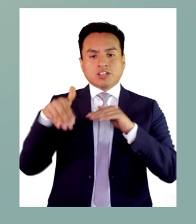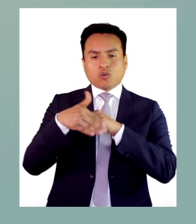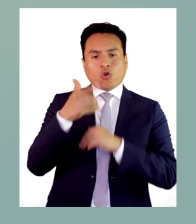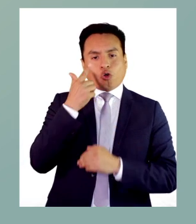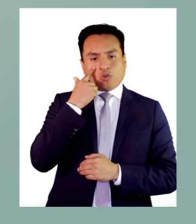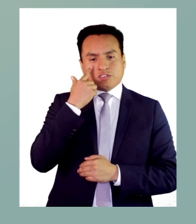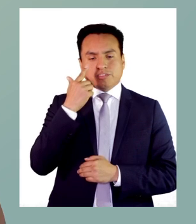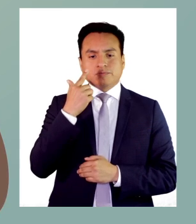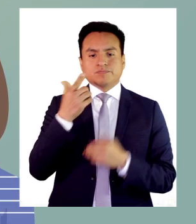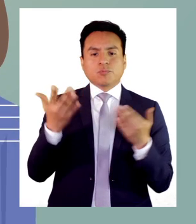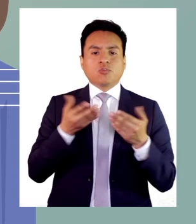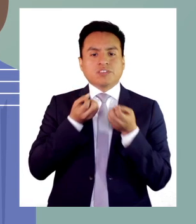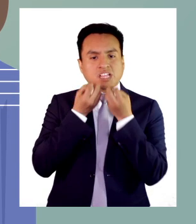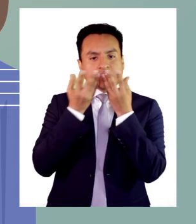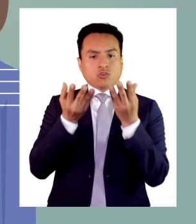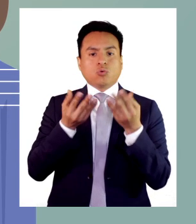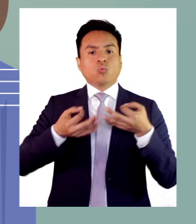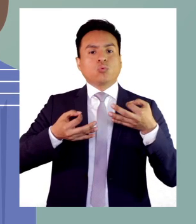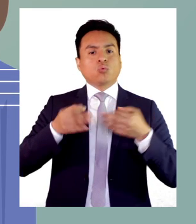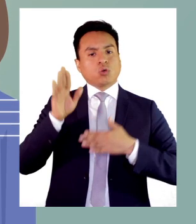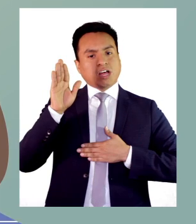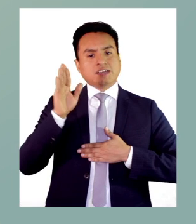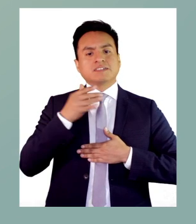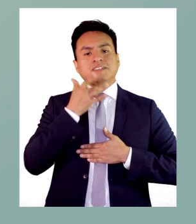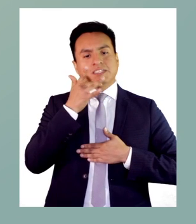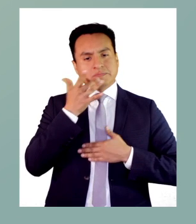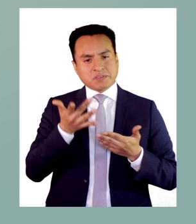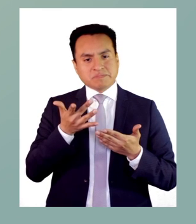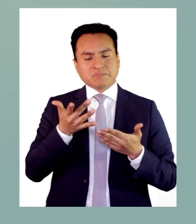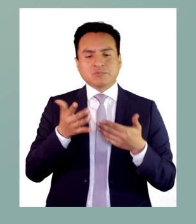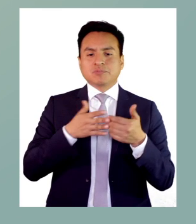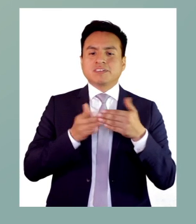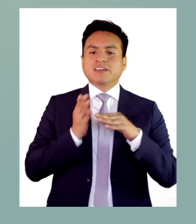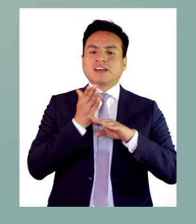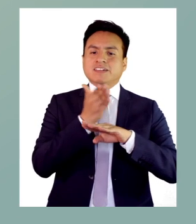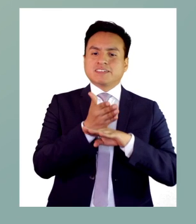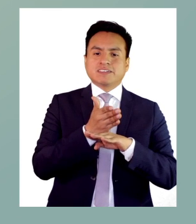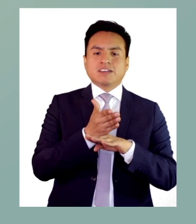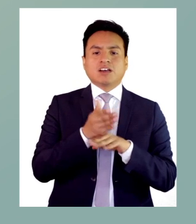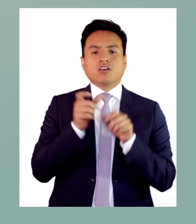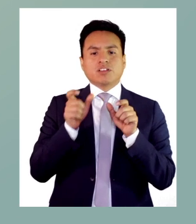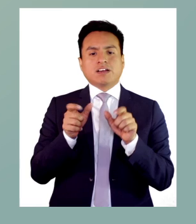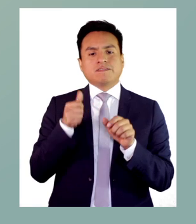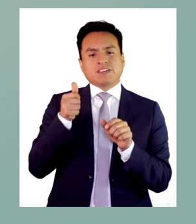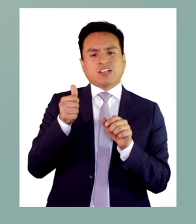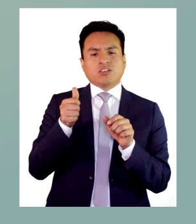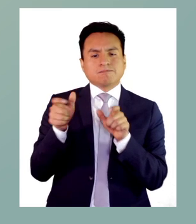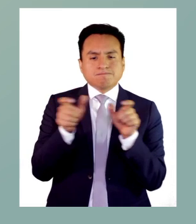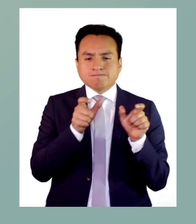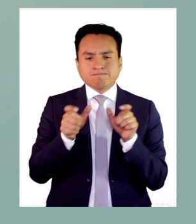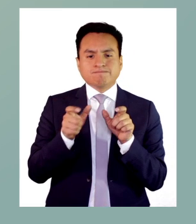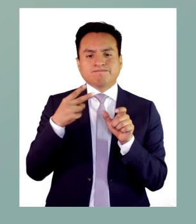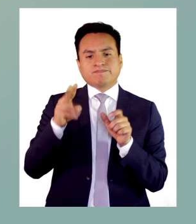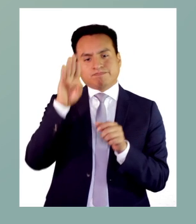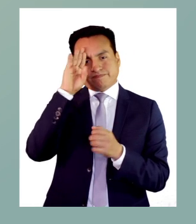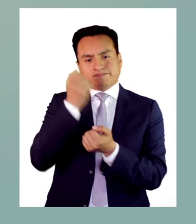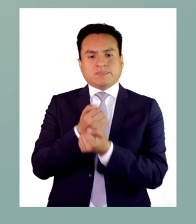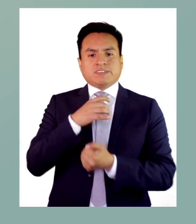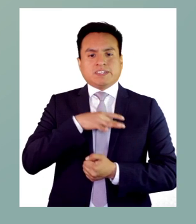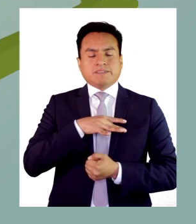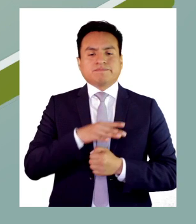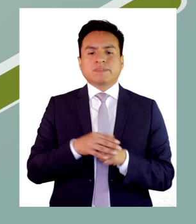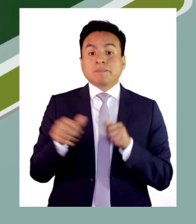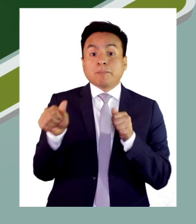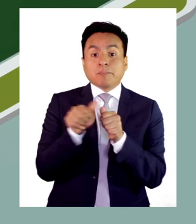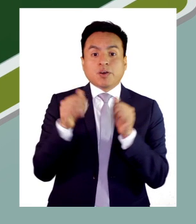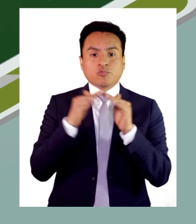edad. Tener un domicilio conocido mediante declaración jurada simple, que se realiza en la autoridad fiscalizadora